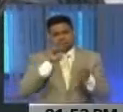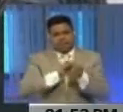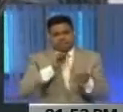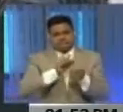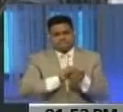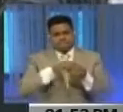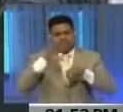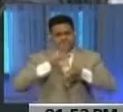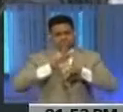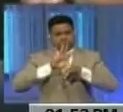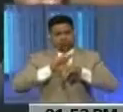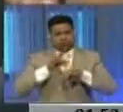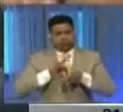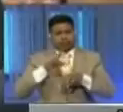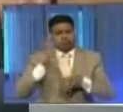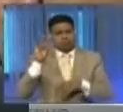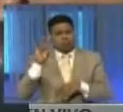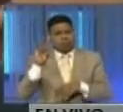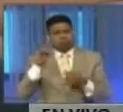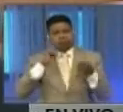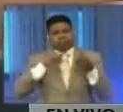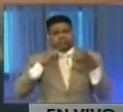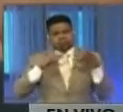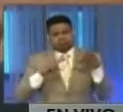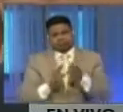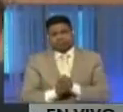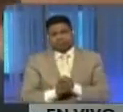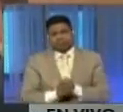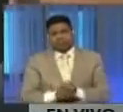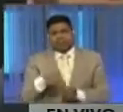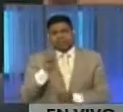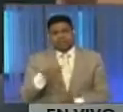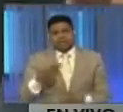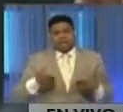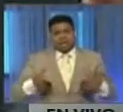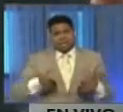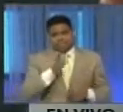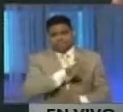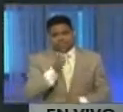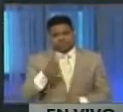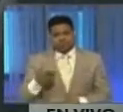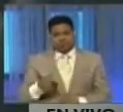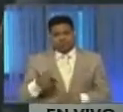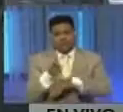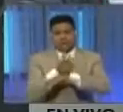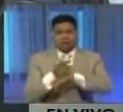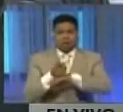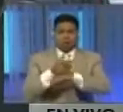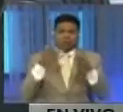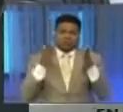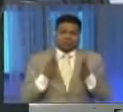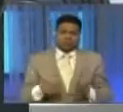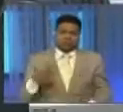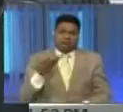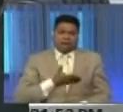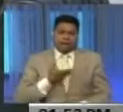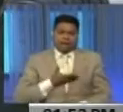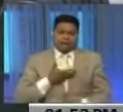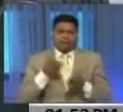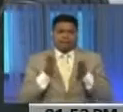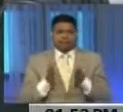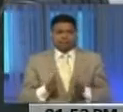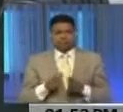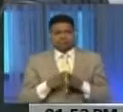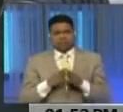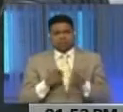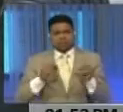nuestro país. Pero además el jefe de Estado y las autoridades gubernamentales han destacado que se promueve un